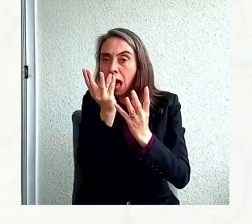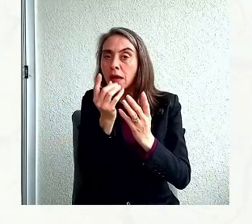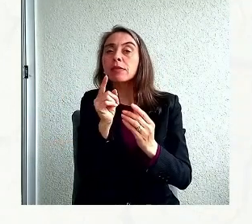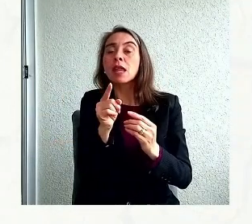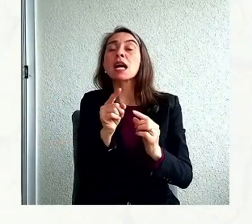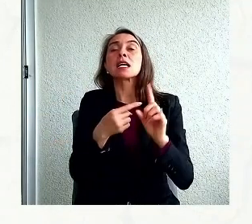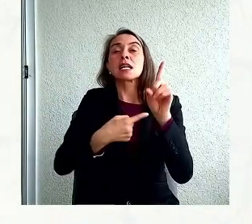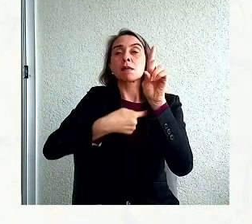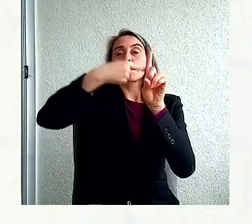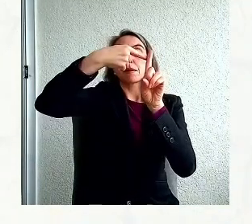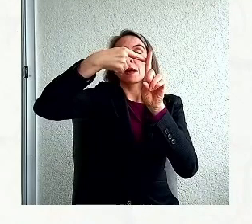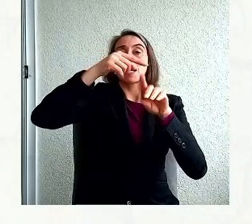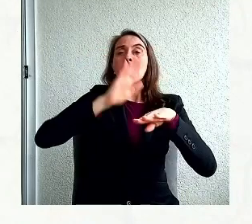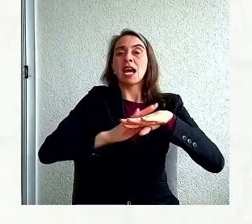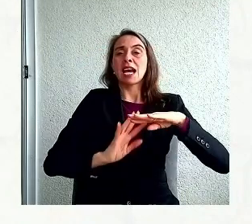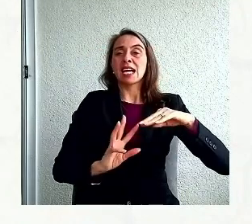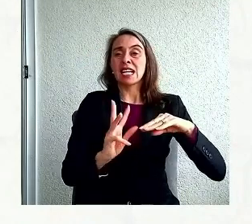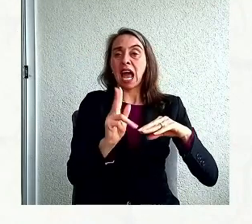especies.